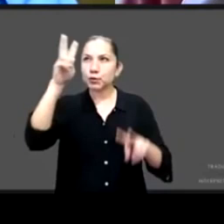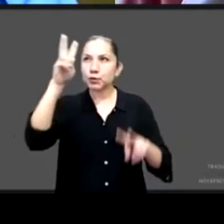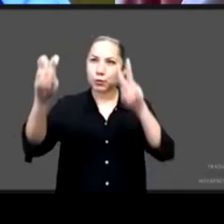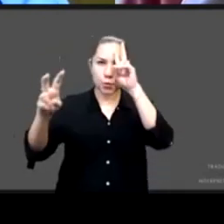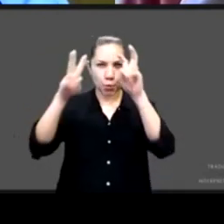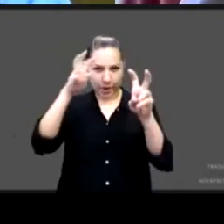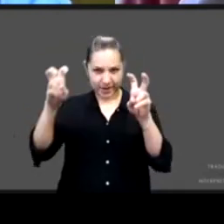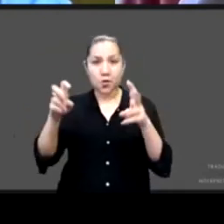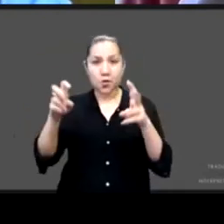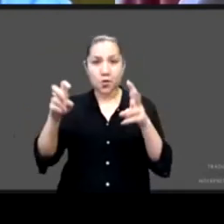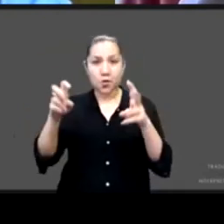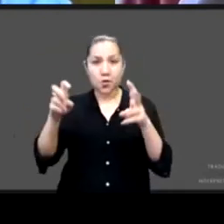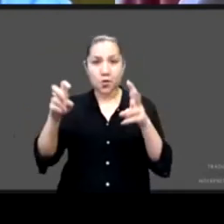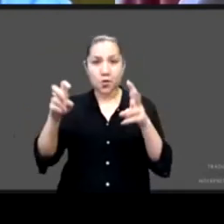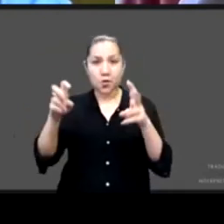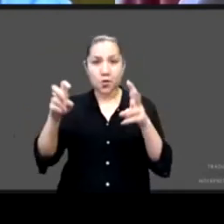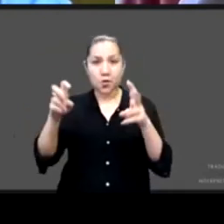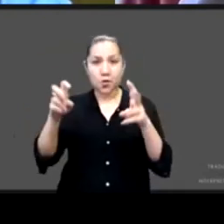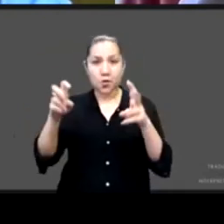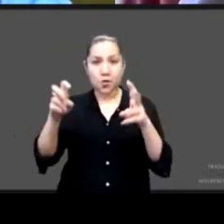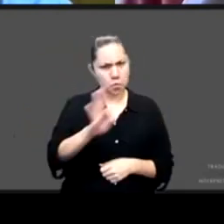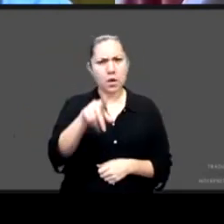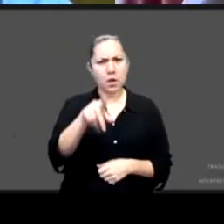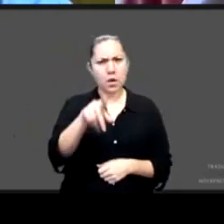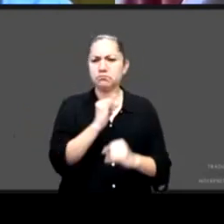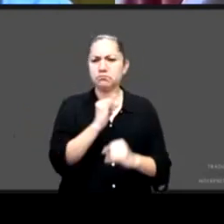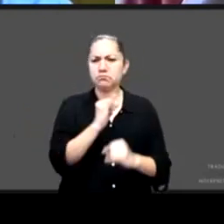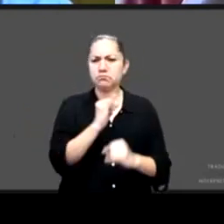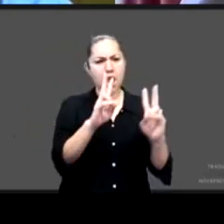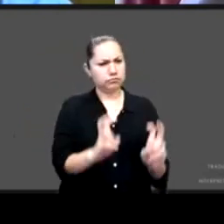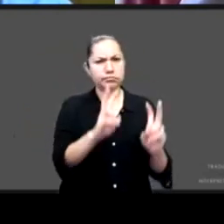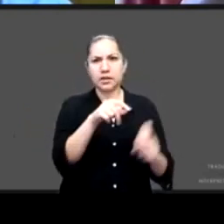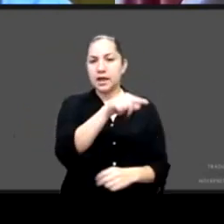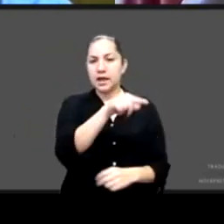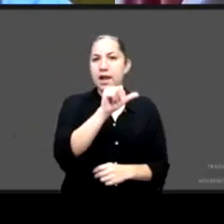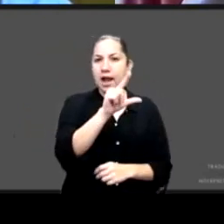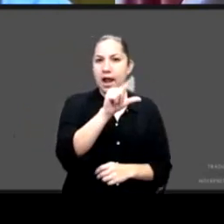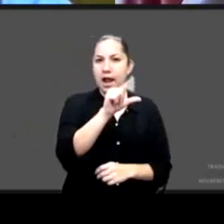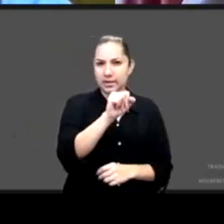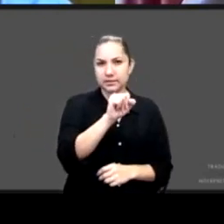descargables gratuitamente en la página de Alas y Raíces,